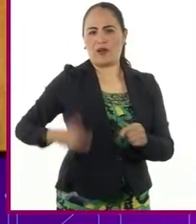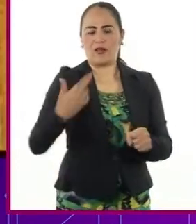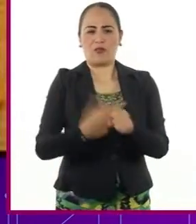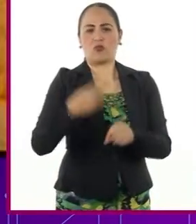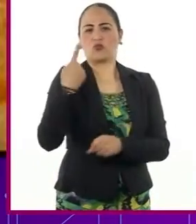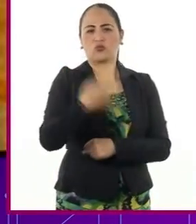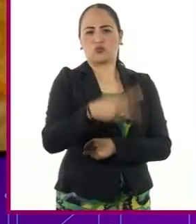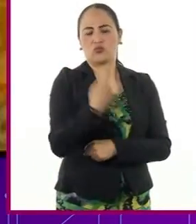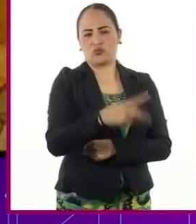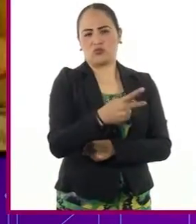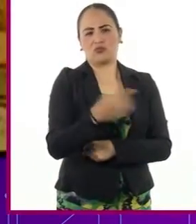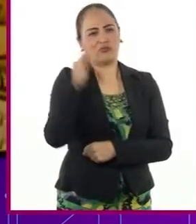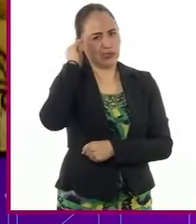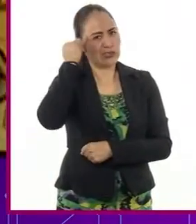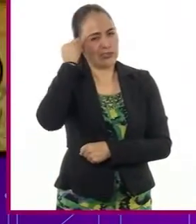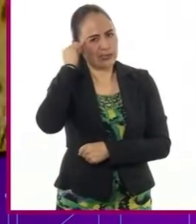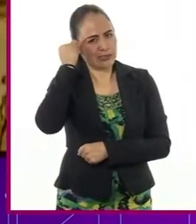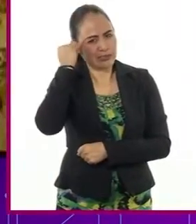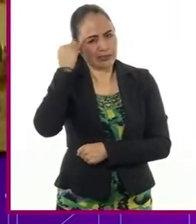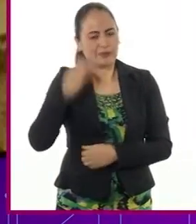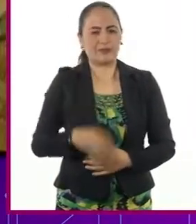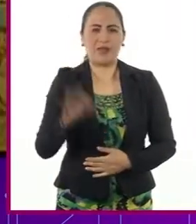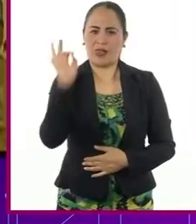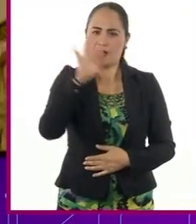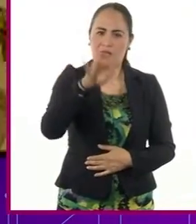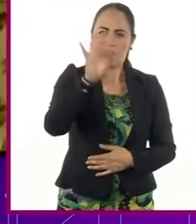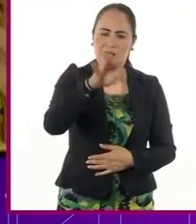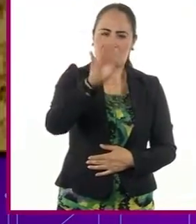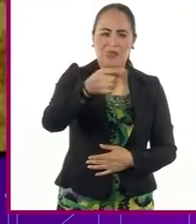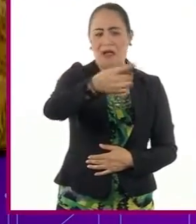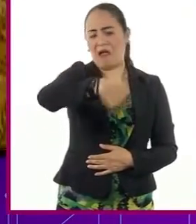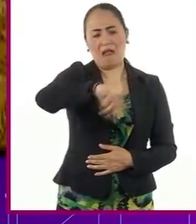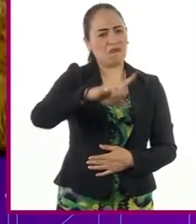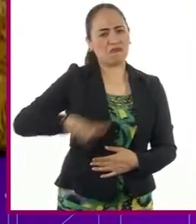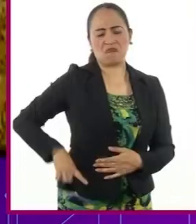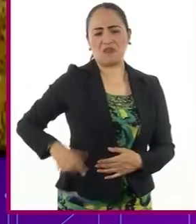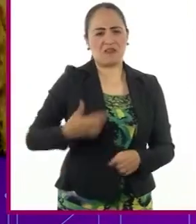autoridades indígenas que siguieron en sus puestos.